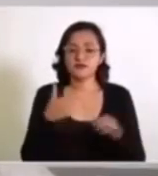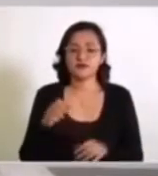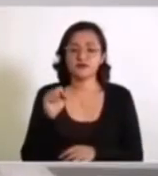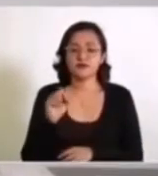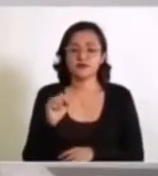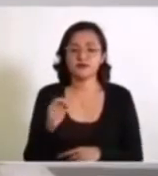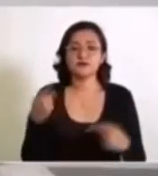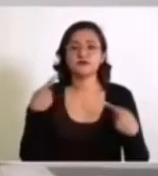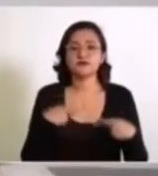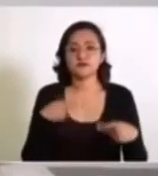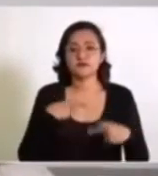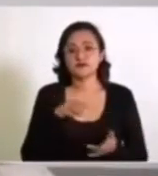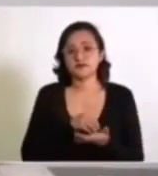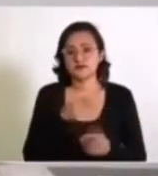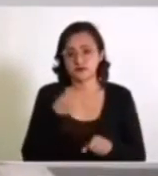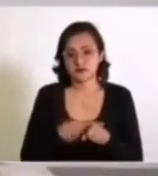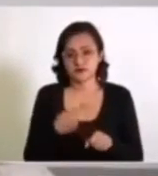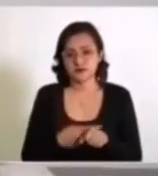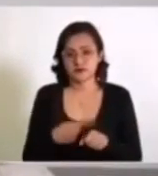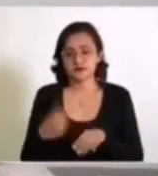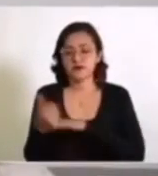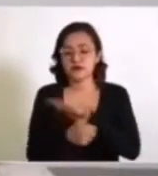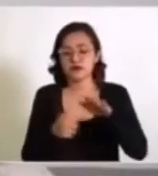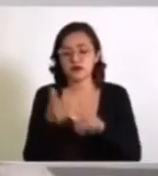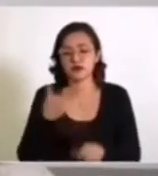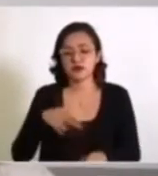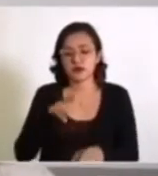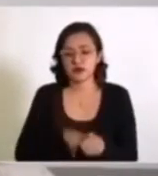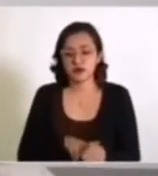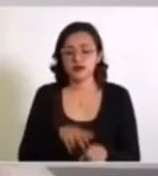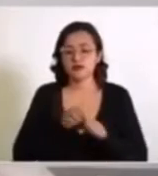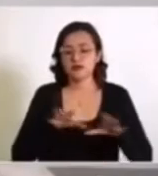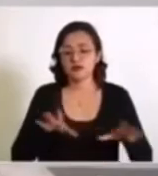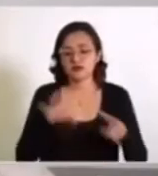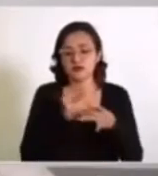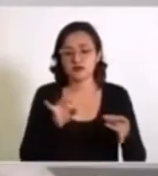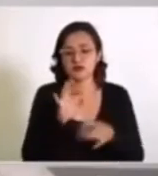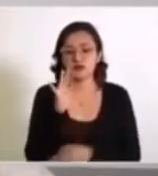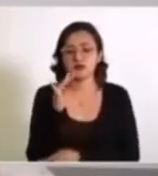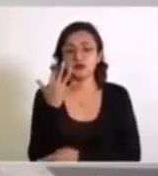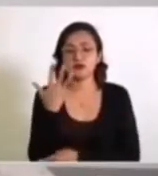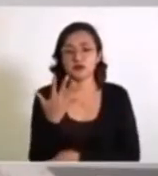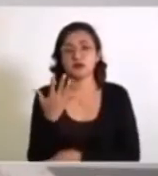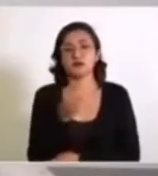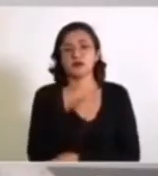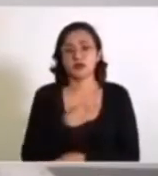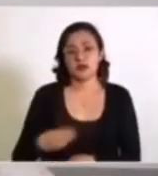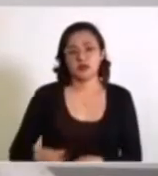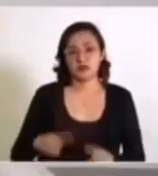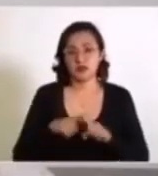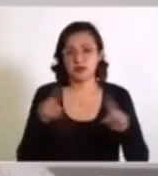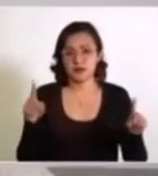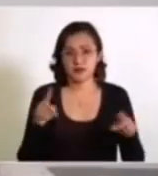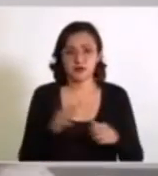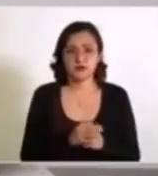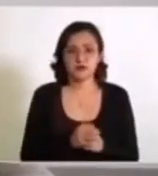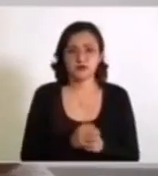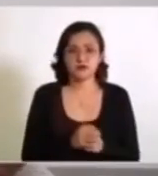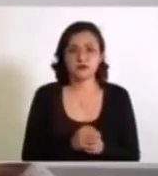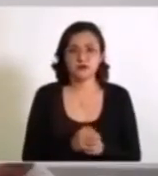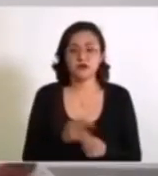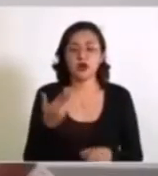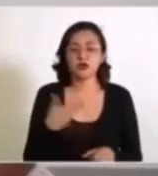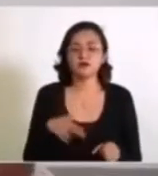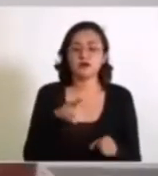760 casos activos, incluyendo ambulatorios y hospitalizados, distribuidos en 55 municipios. En lo que respecta